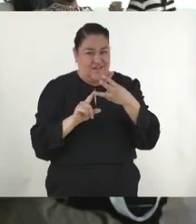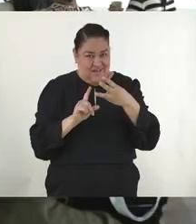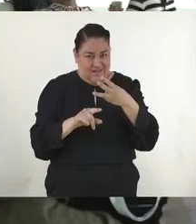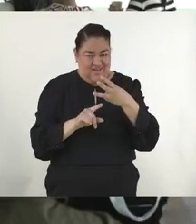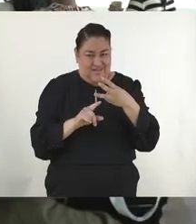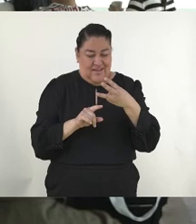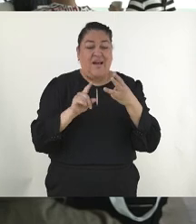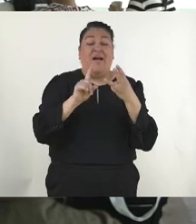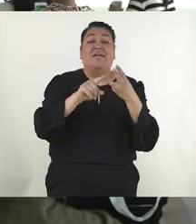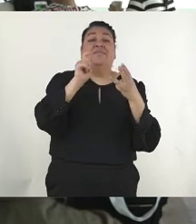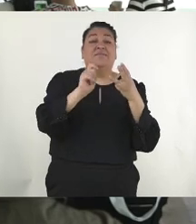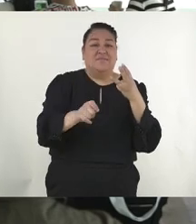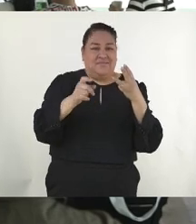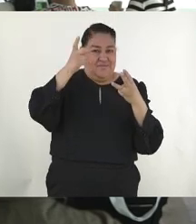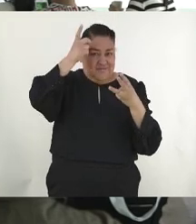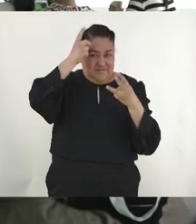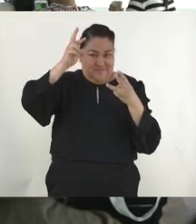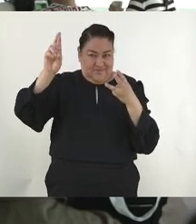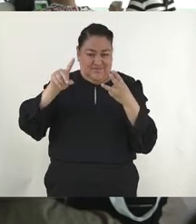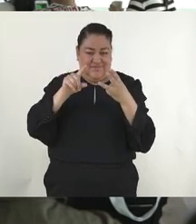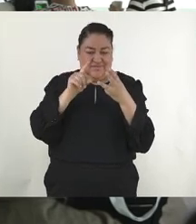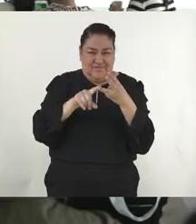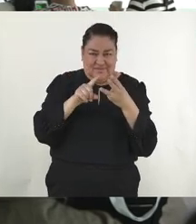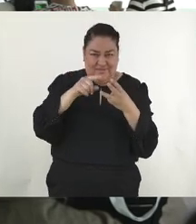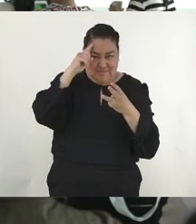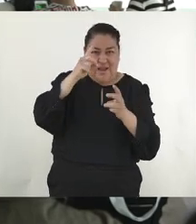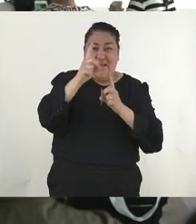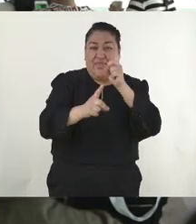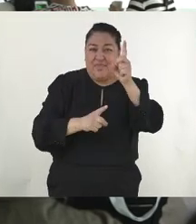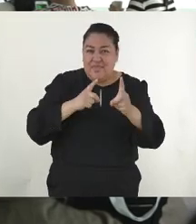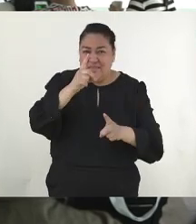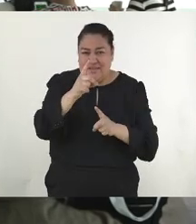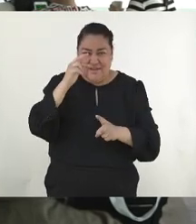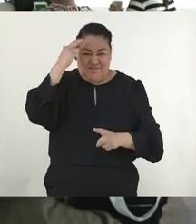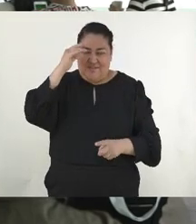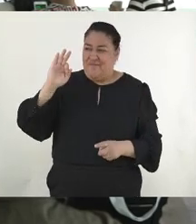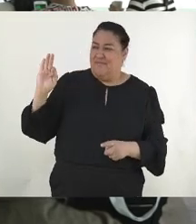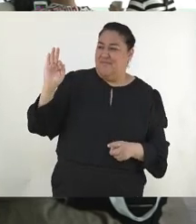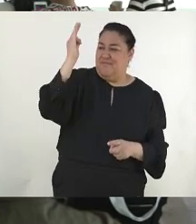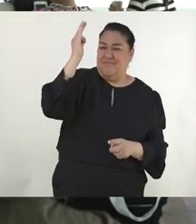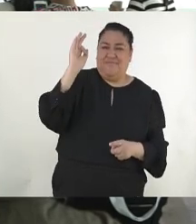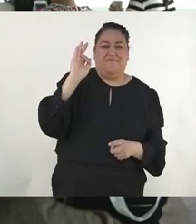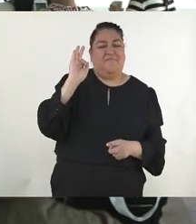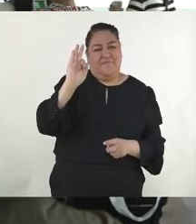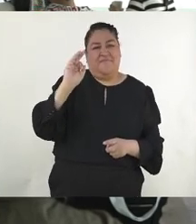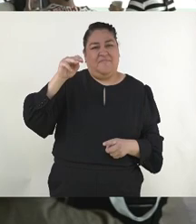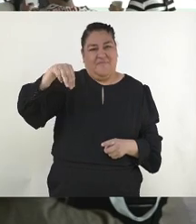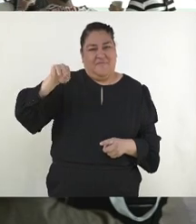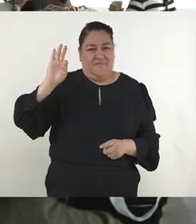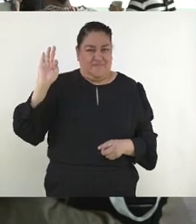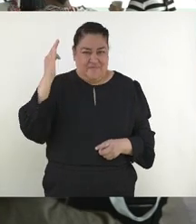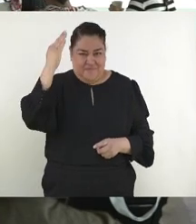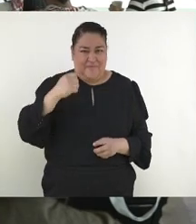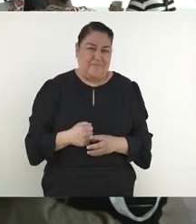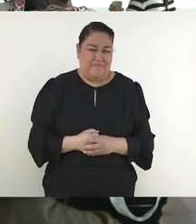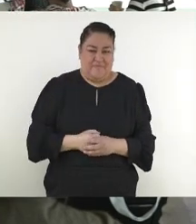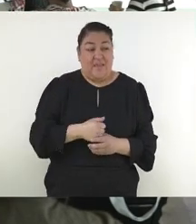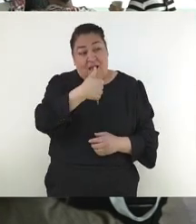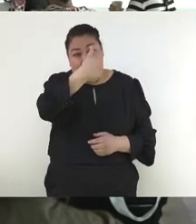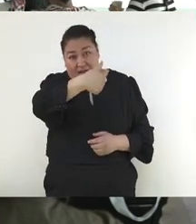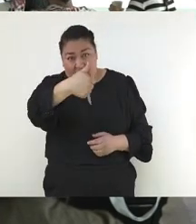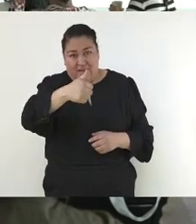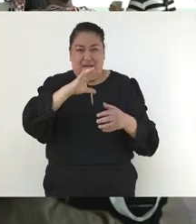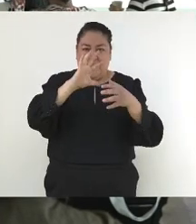directora de desarrollo deportivo de la Federación Mexicana de Fútbol adelante nos van a platicar